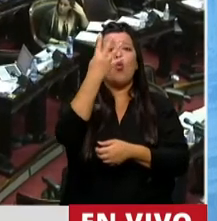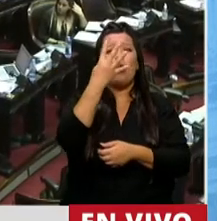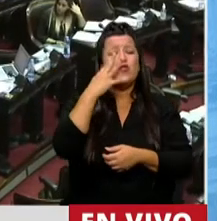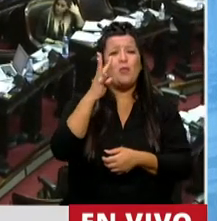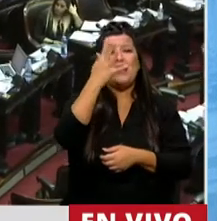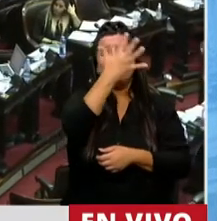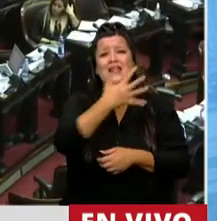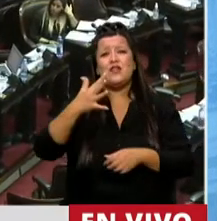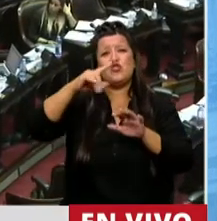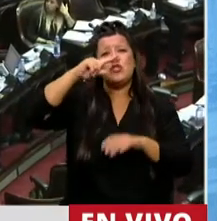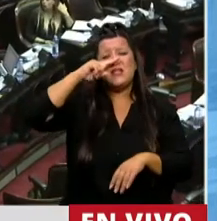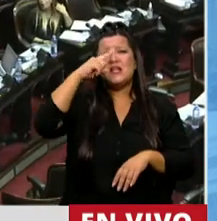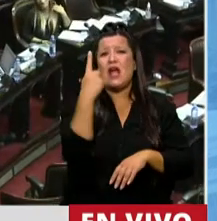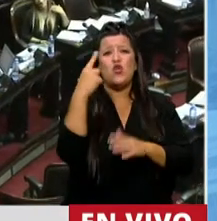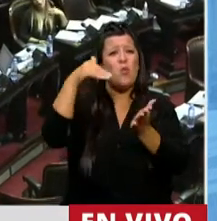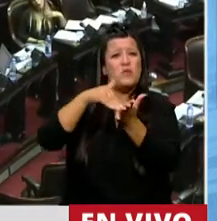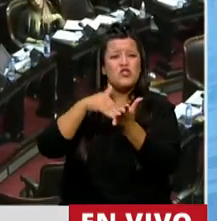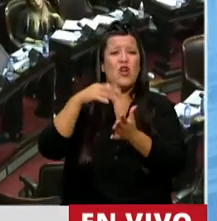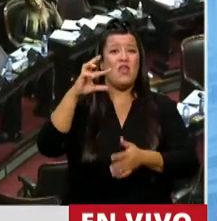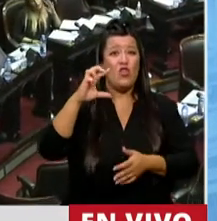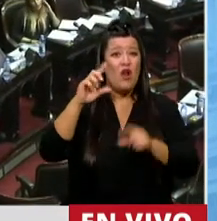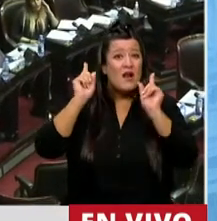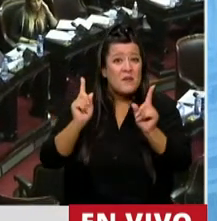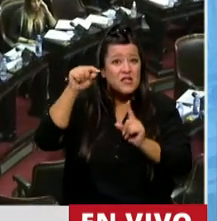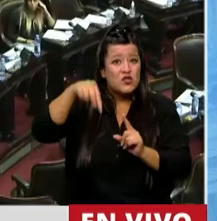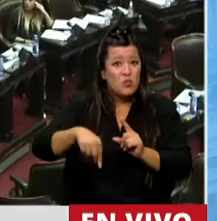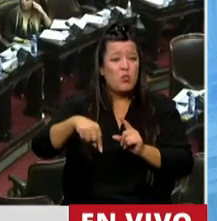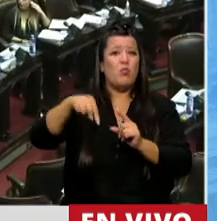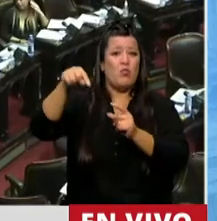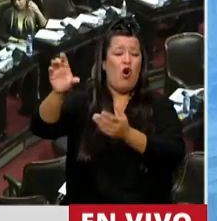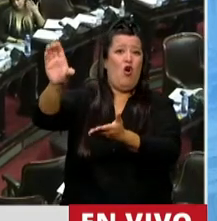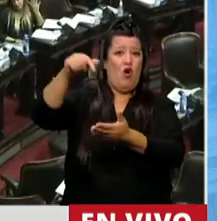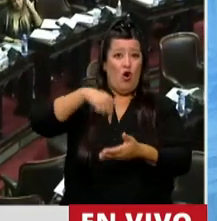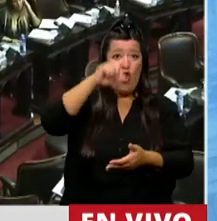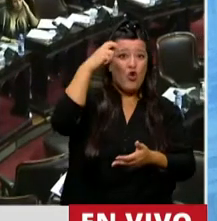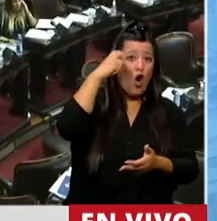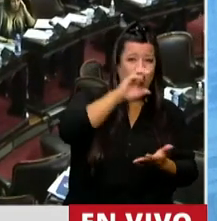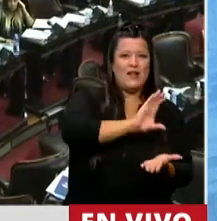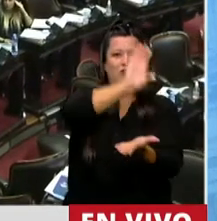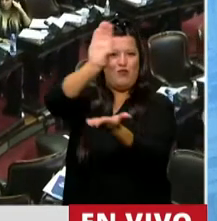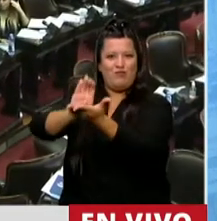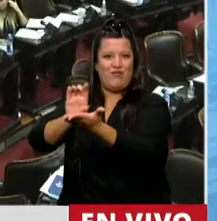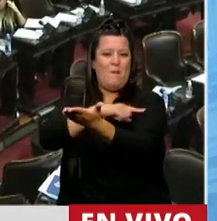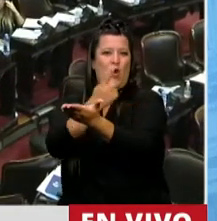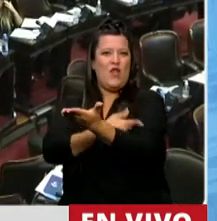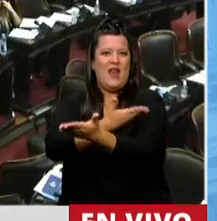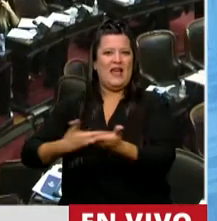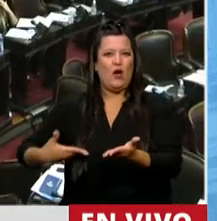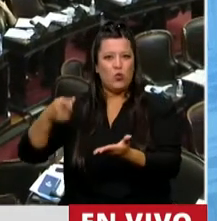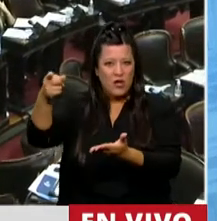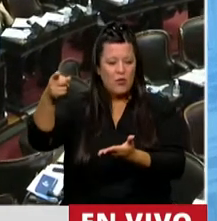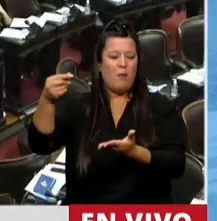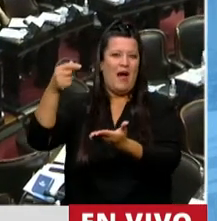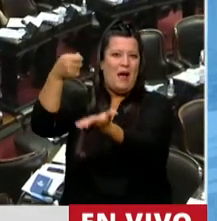4.571 millones de dólares que este Congreso de la Nación le dio al Ejecutivo para honrar parte de las acreencias en moneda